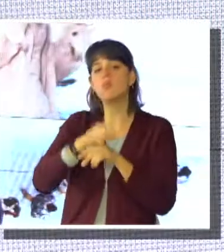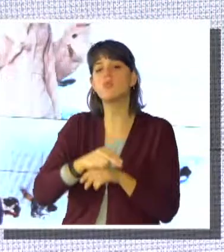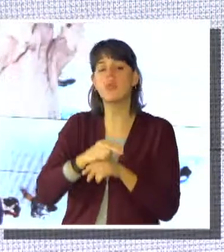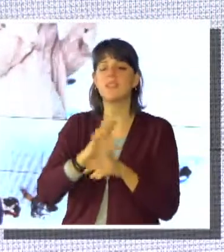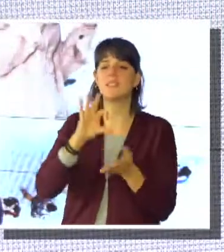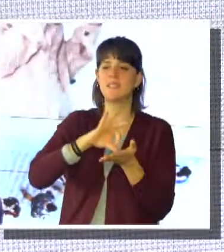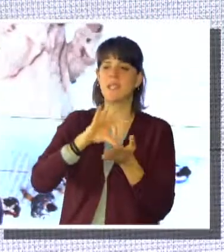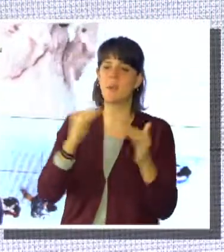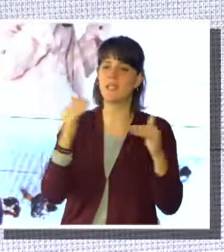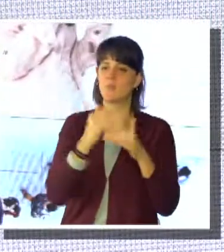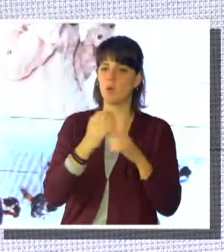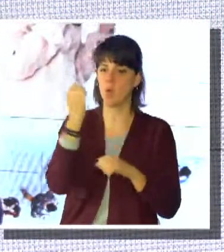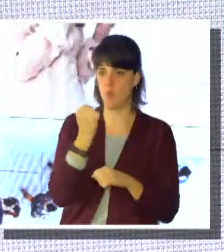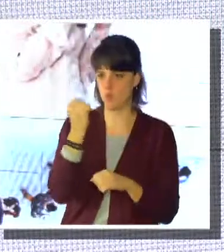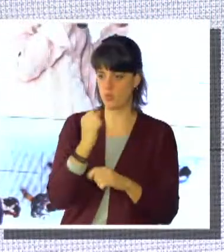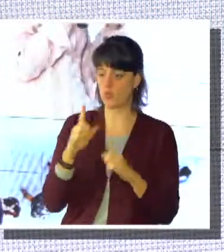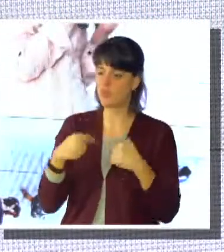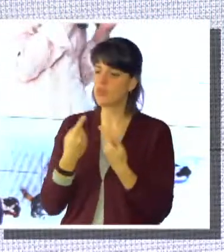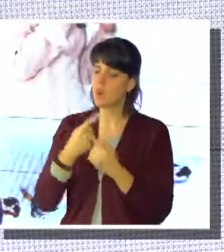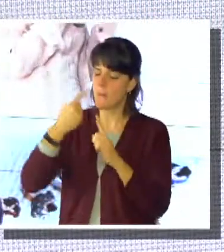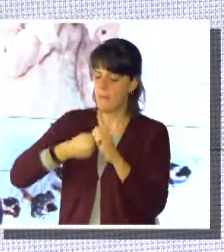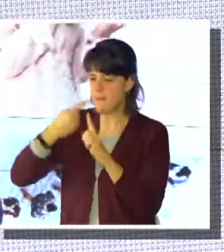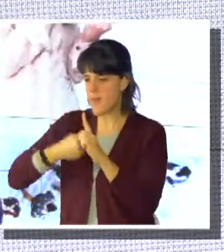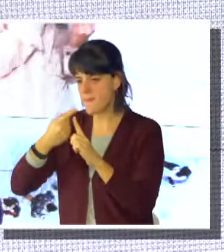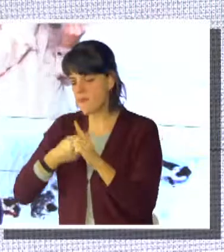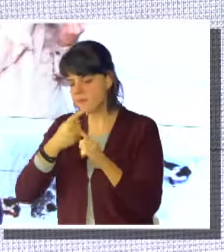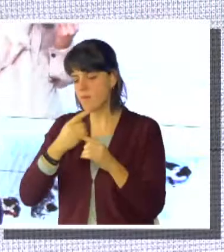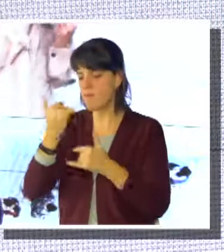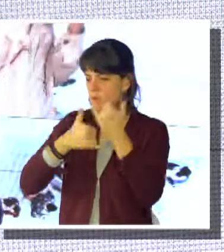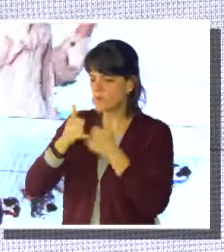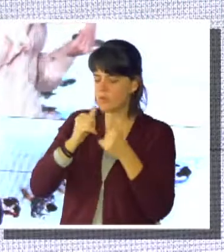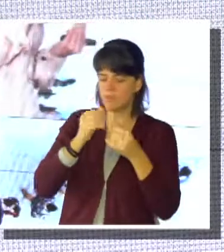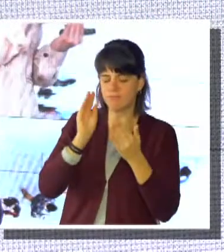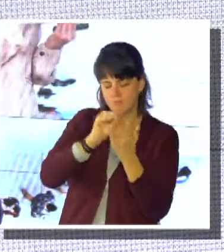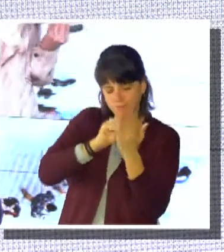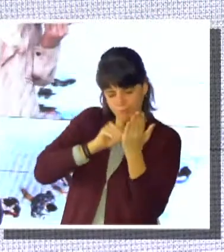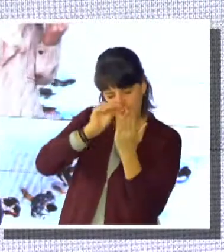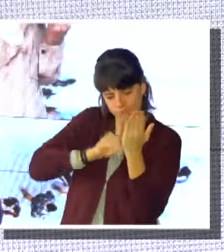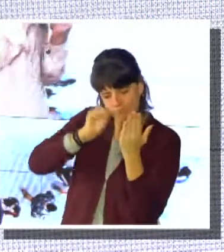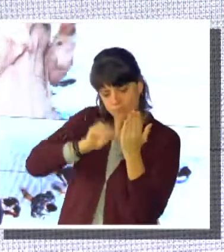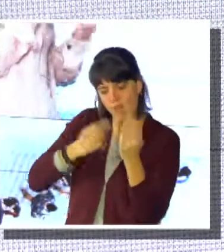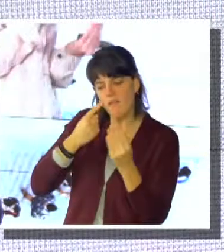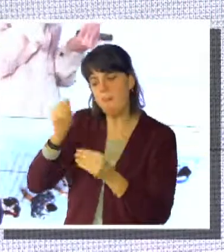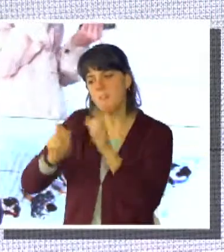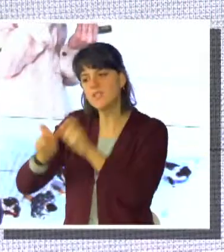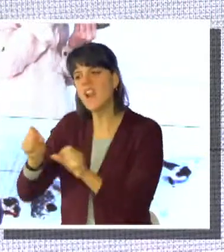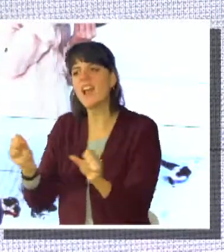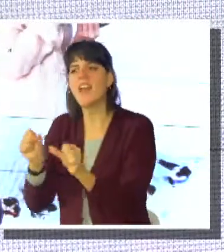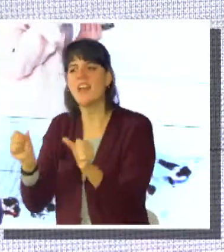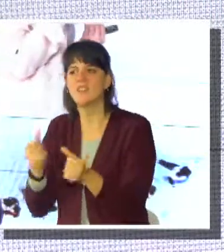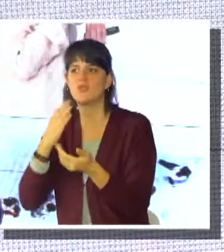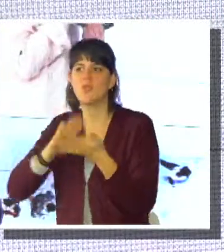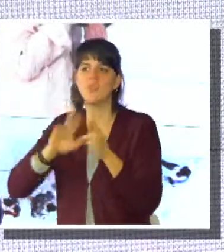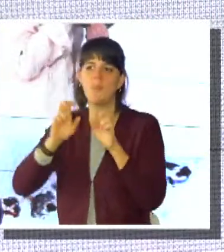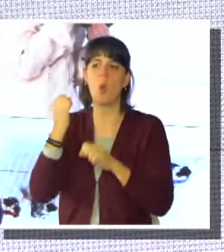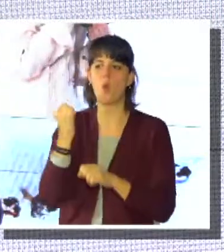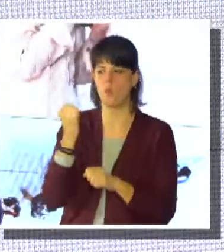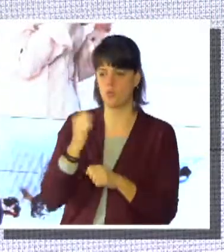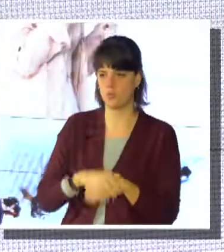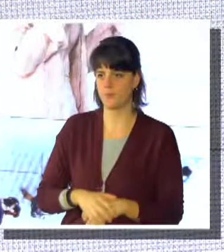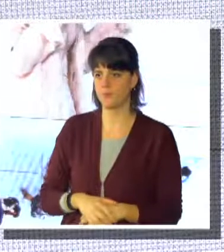parecieron más representativas que queríamos que conocieran. En particular, los datos con los que